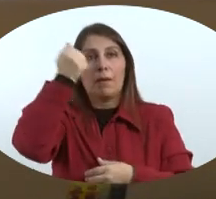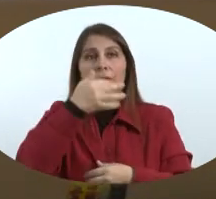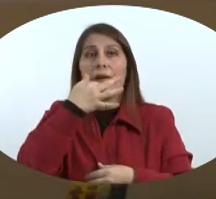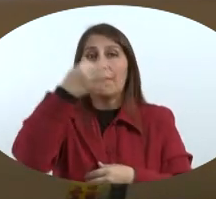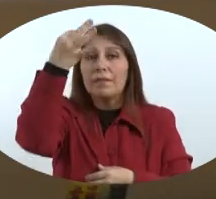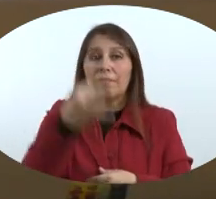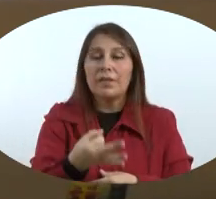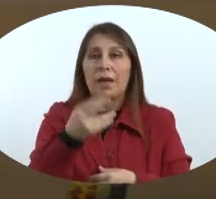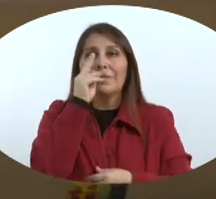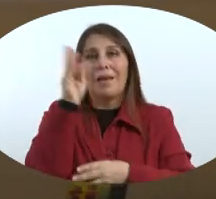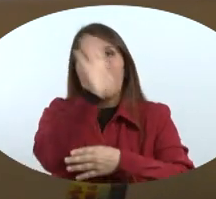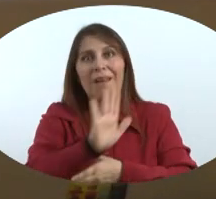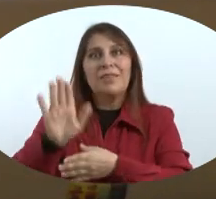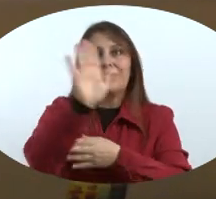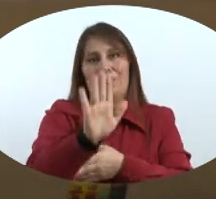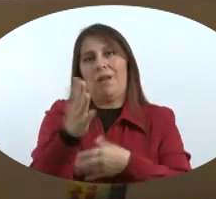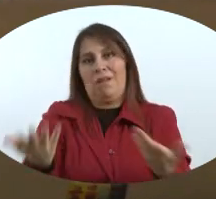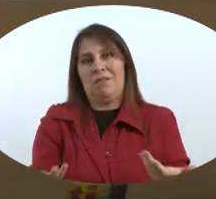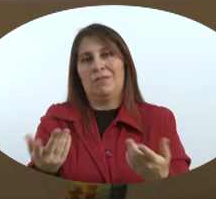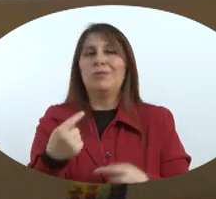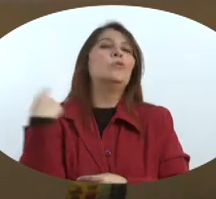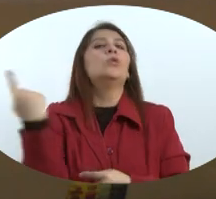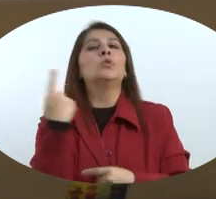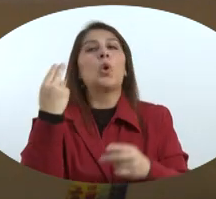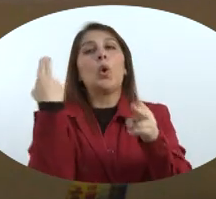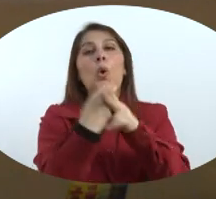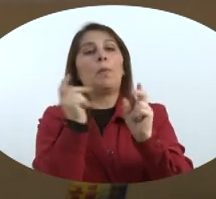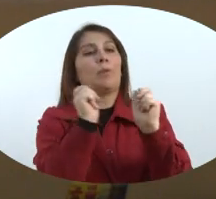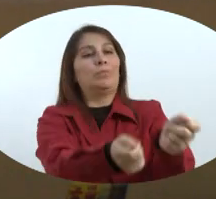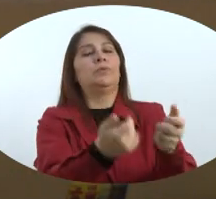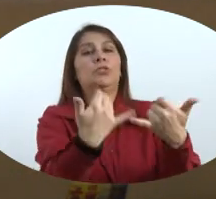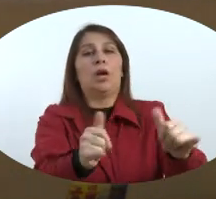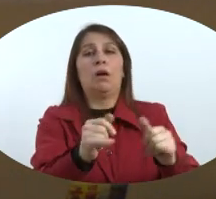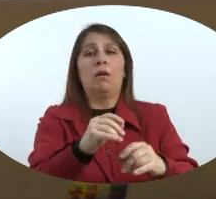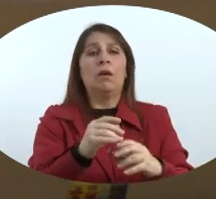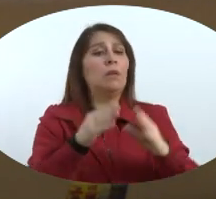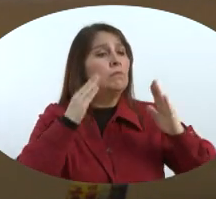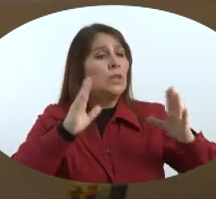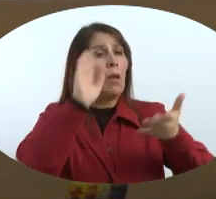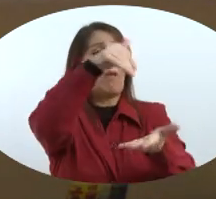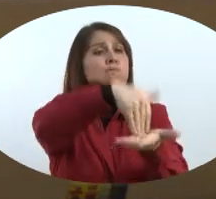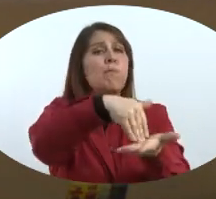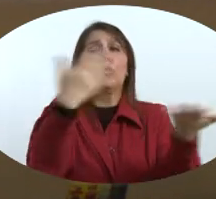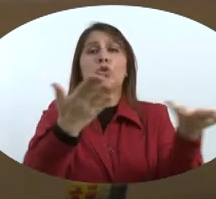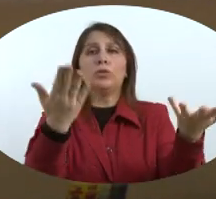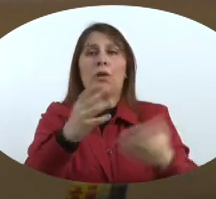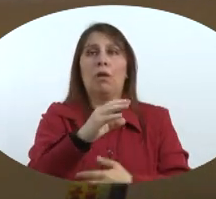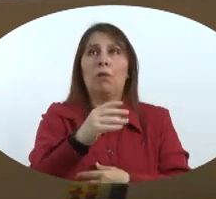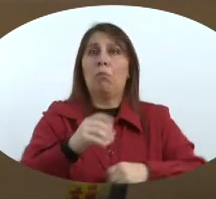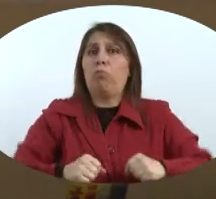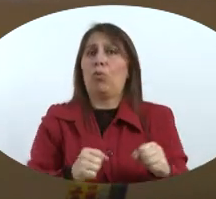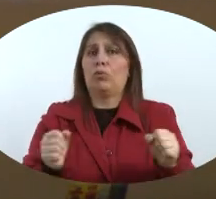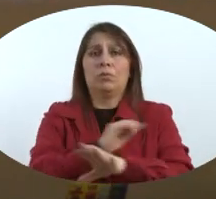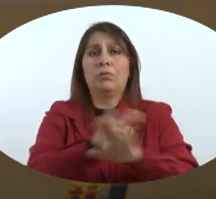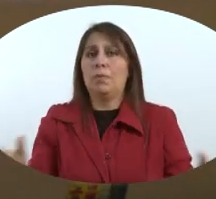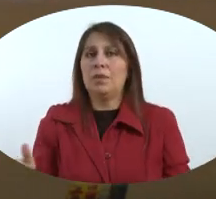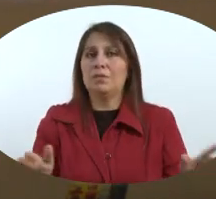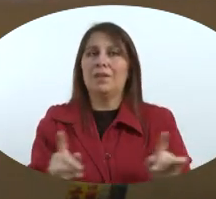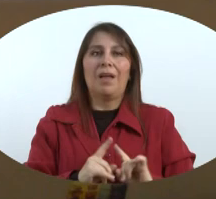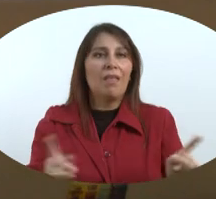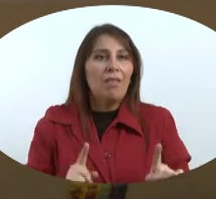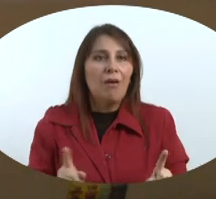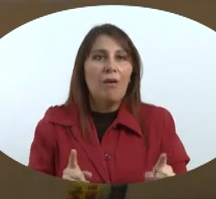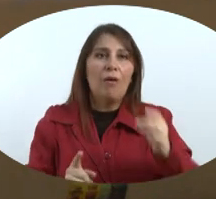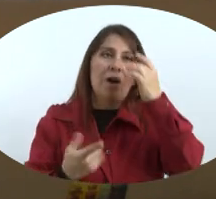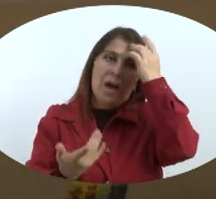realmente sea nacional no solamente tener digamos presencia en la capital del país porque pues en muchas instancias del